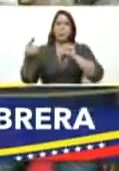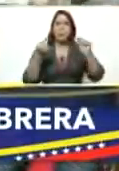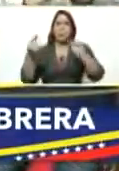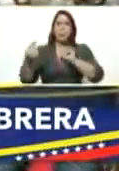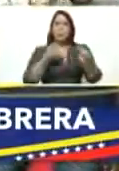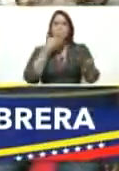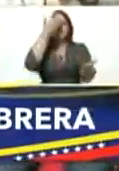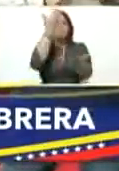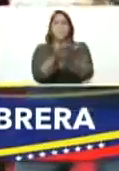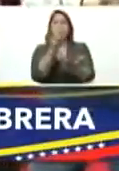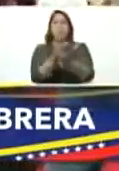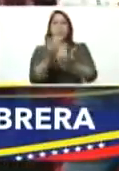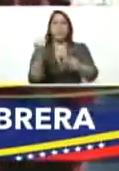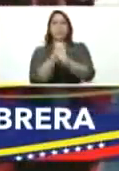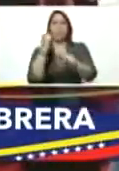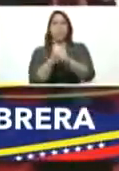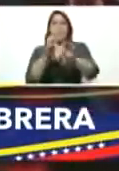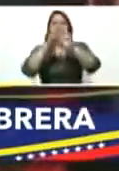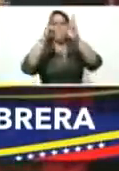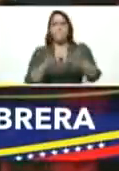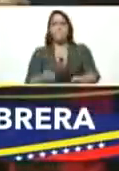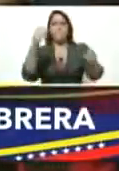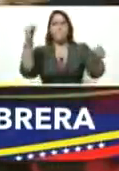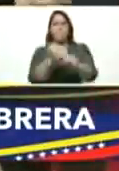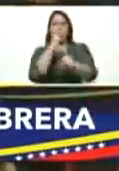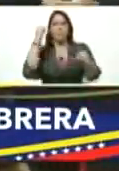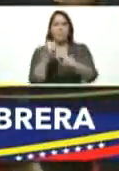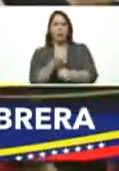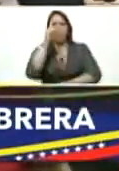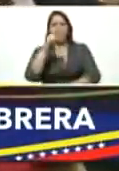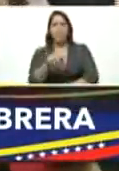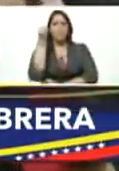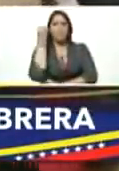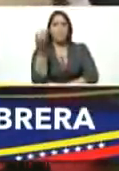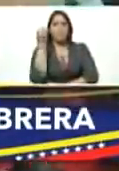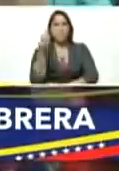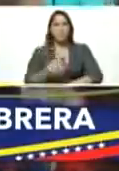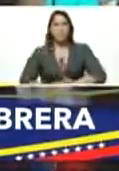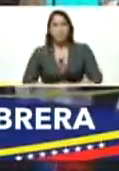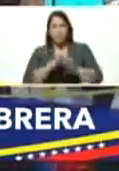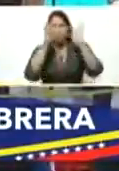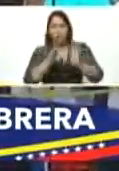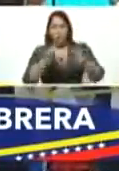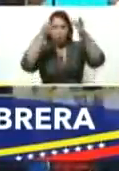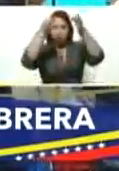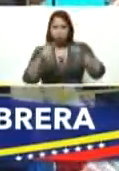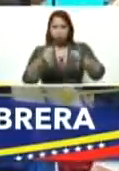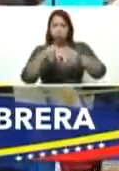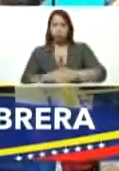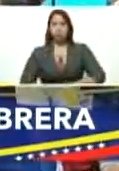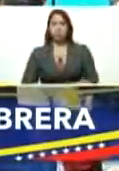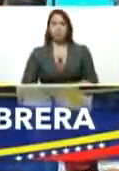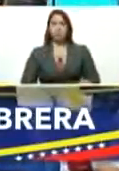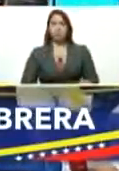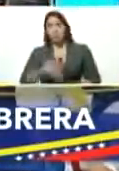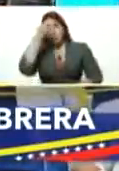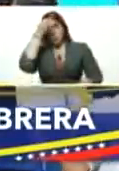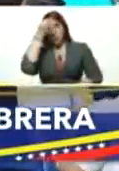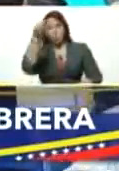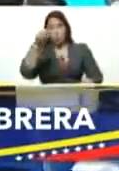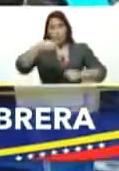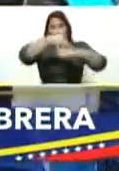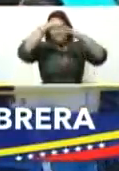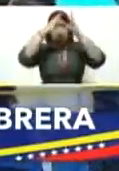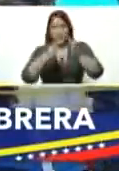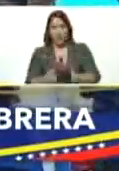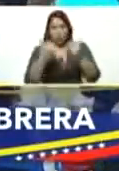de la clase obrera en las mesas de trabajo del congreso de manera permanente el consejo de ministros